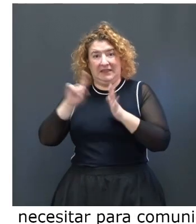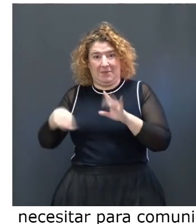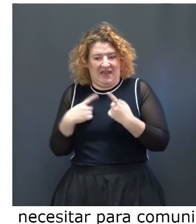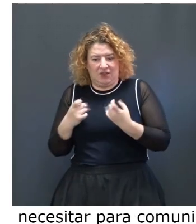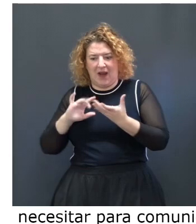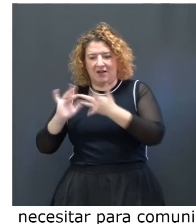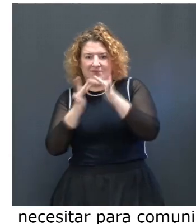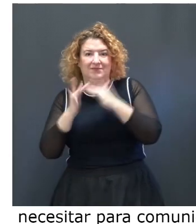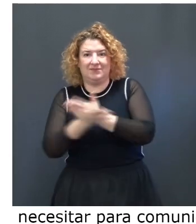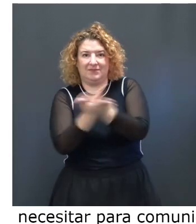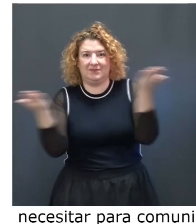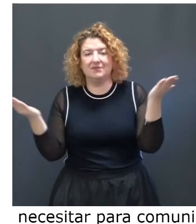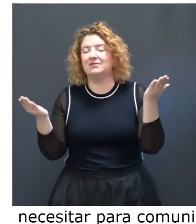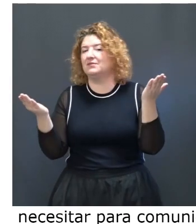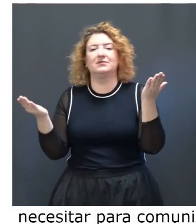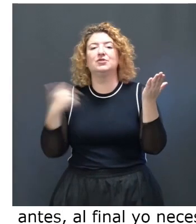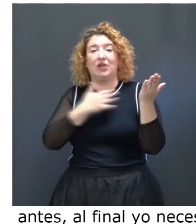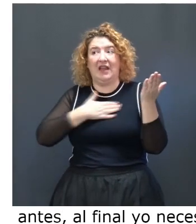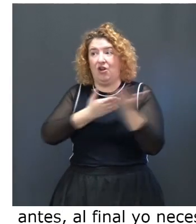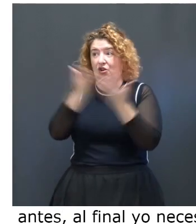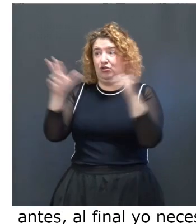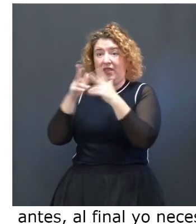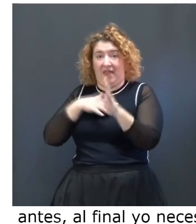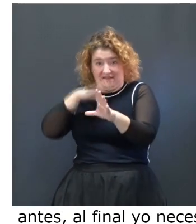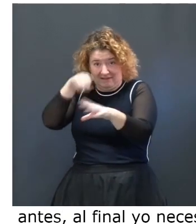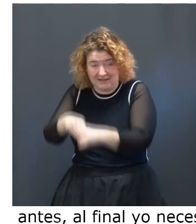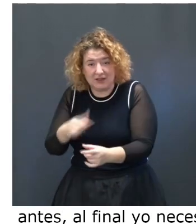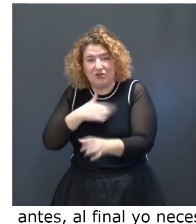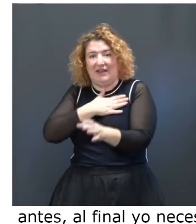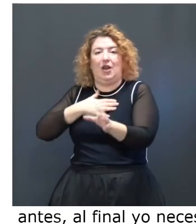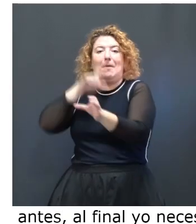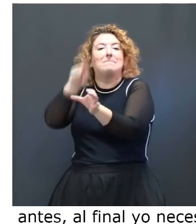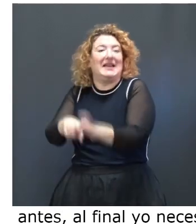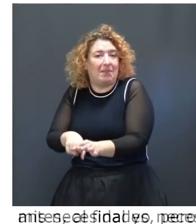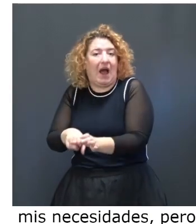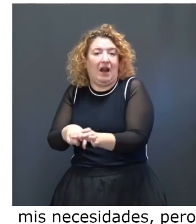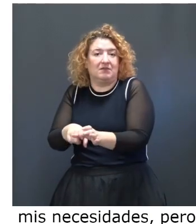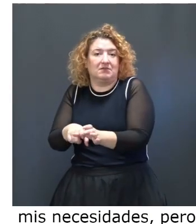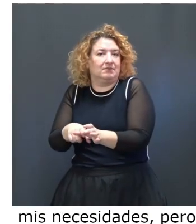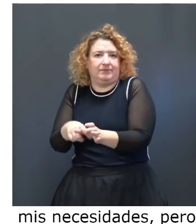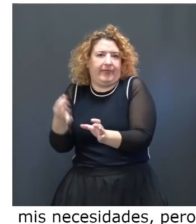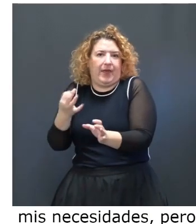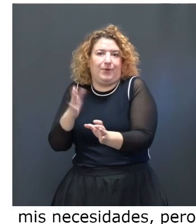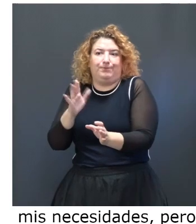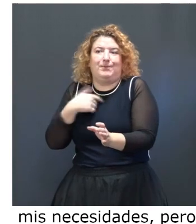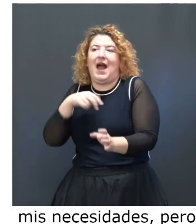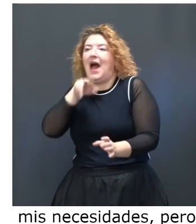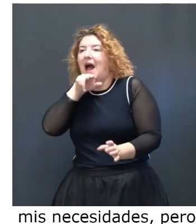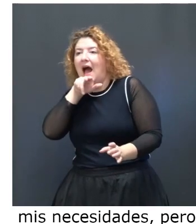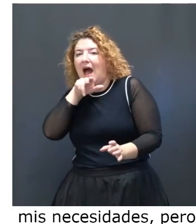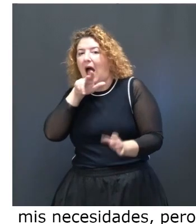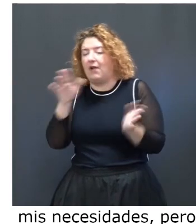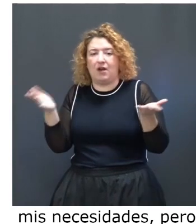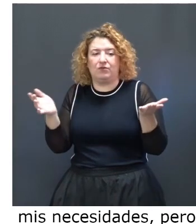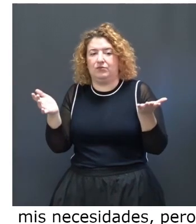socializar, para relacionarme. Al final, si quiero vivir en sociedad y quiero participar de forma activa, tengo que hablar. Si no lo hablo de una